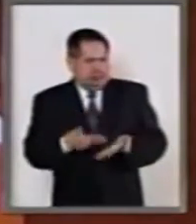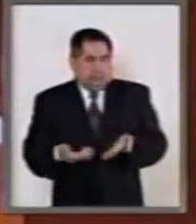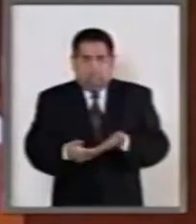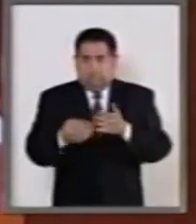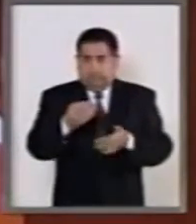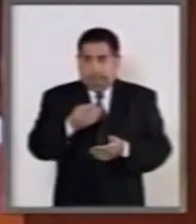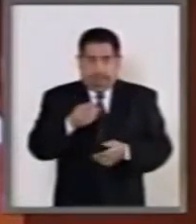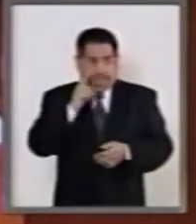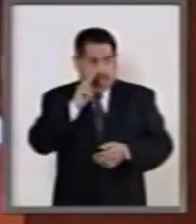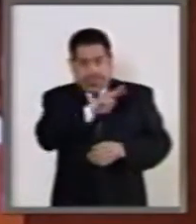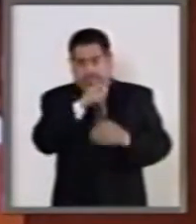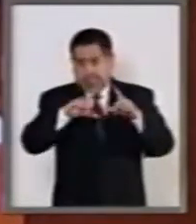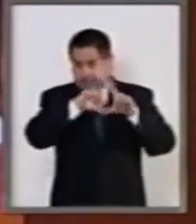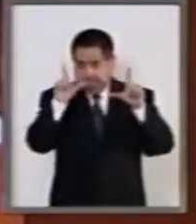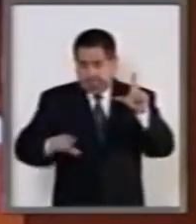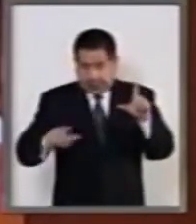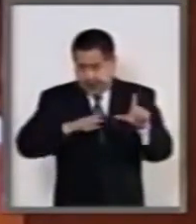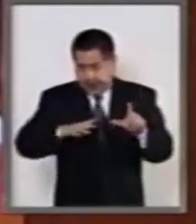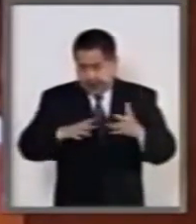país,